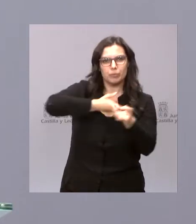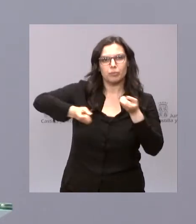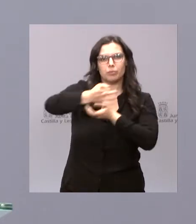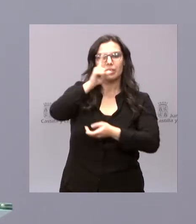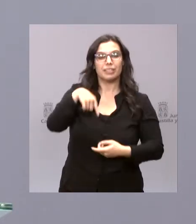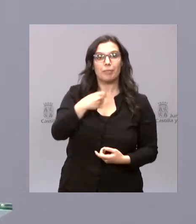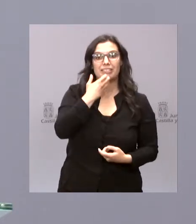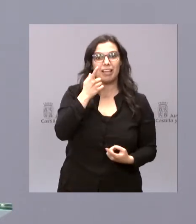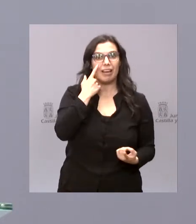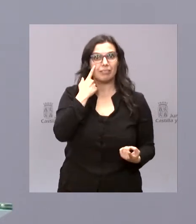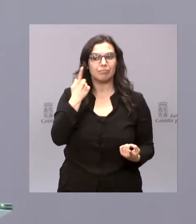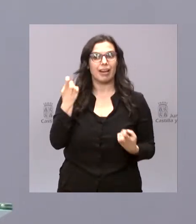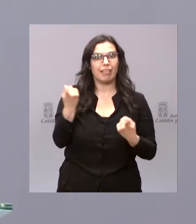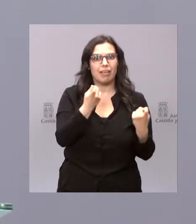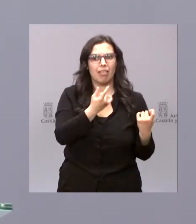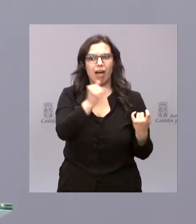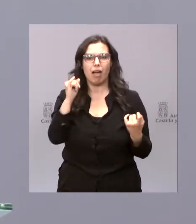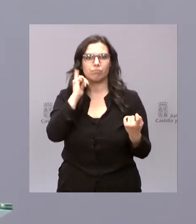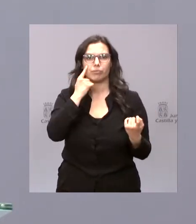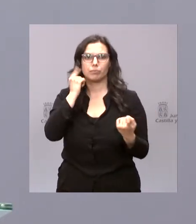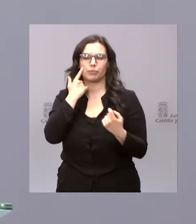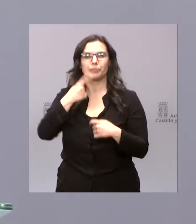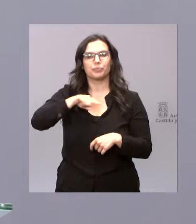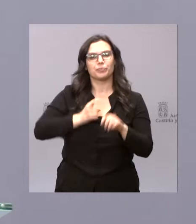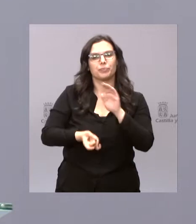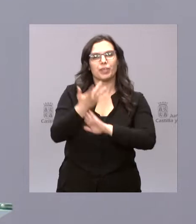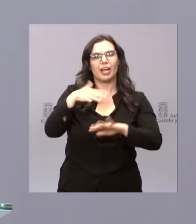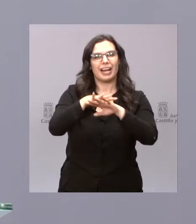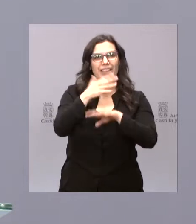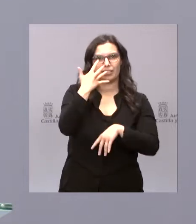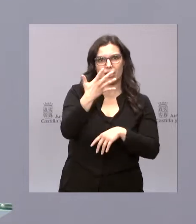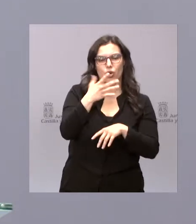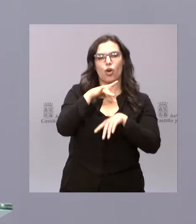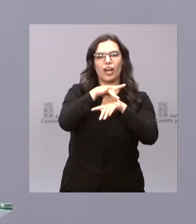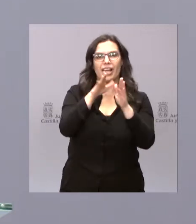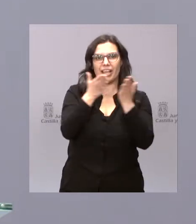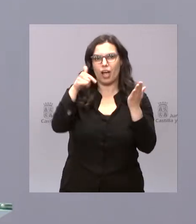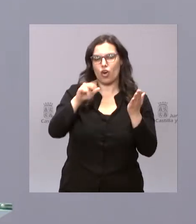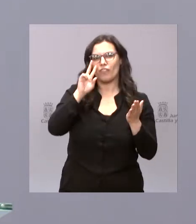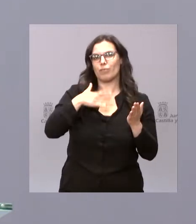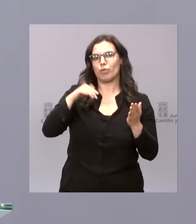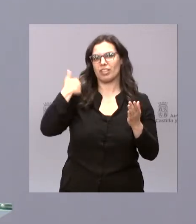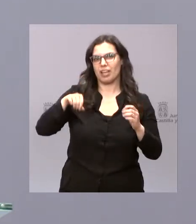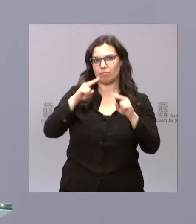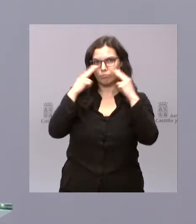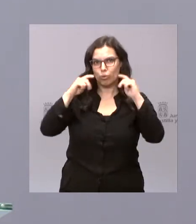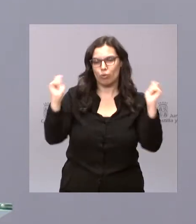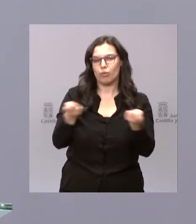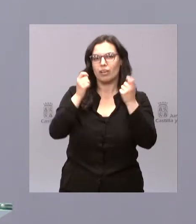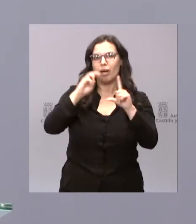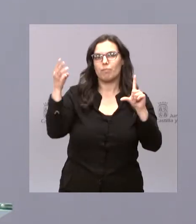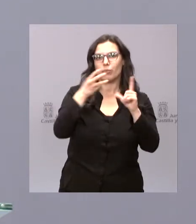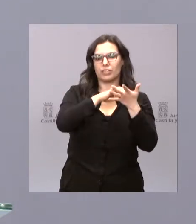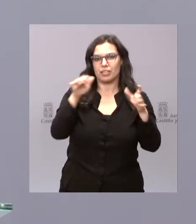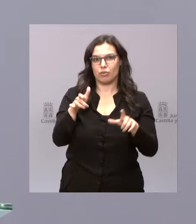ahora. Hemos constituido 5 redes y editado una guía de ellas, publicada hoy en la web de la Junta de Castilla y León, avanzando la prioridad